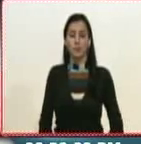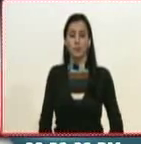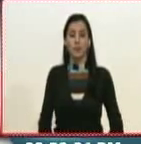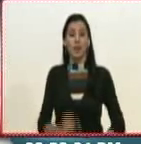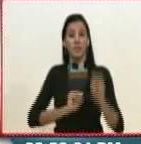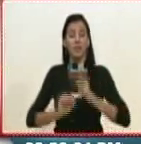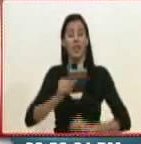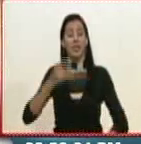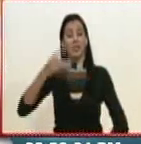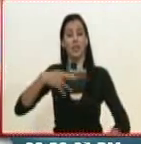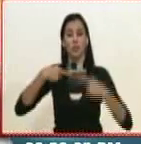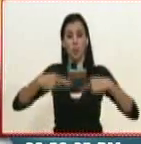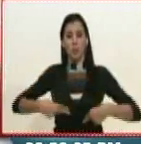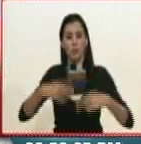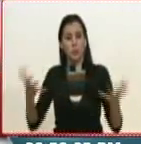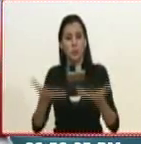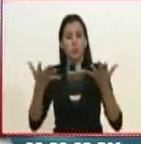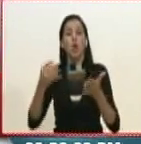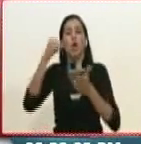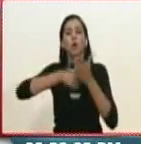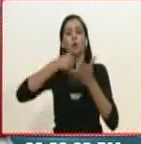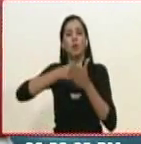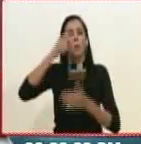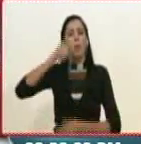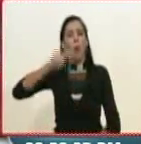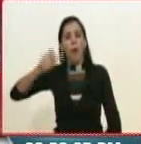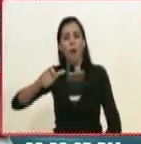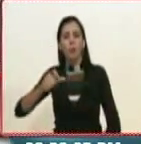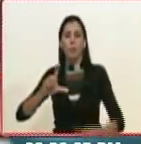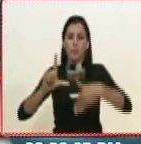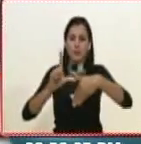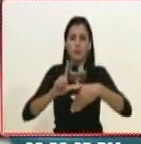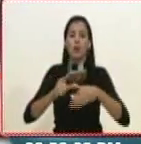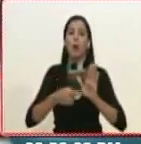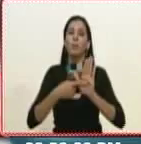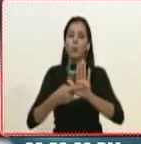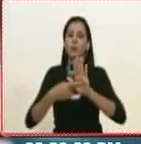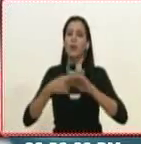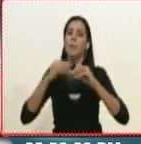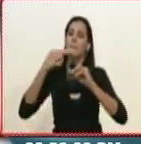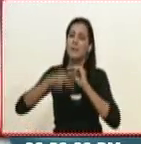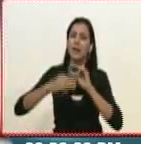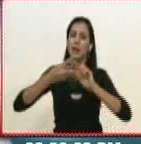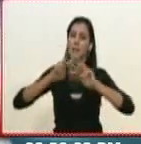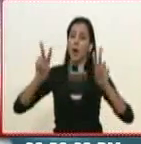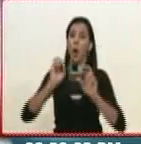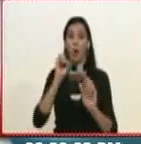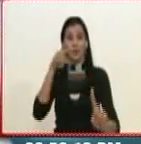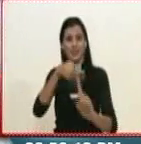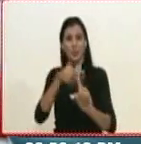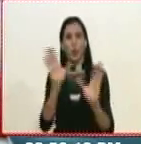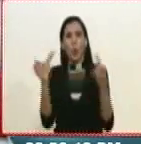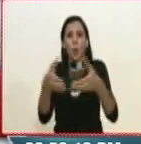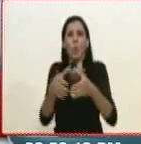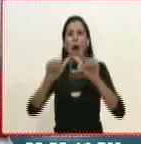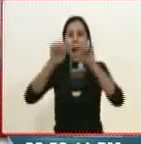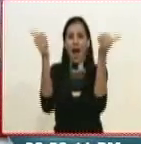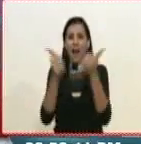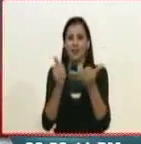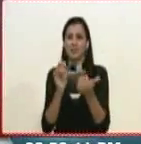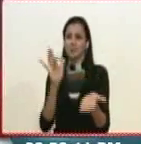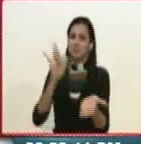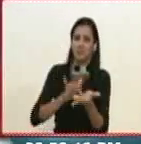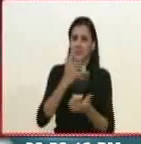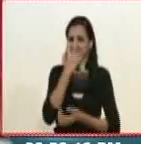Defender los derechos humanos, reivindicar las luchas de los pueblos y seguir promoviendo un mensaje de paz es el motivo de la visita de estos artistas que llegan con sus